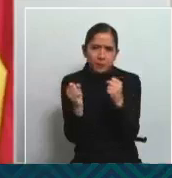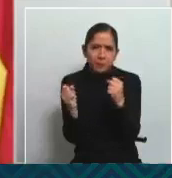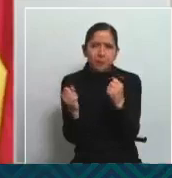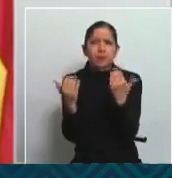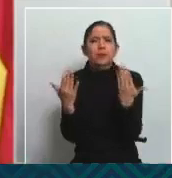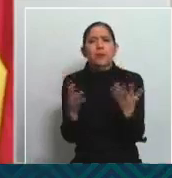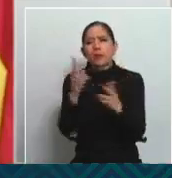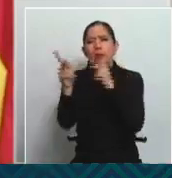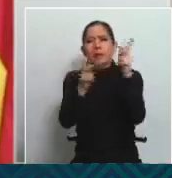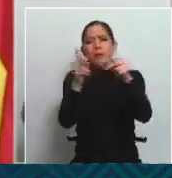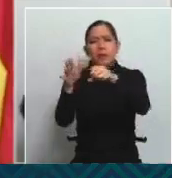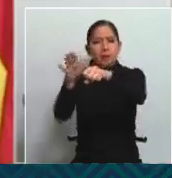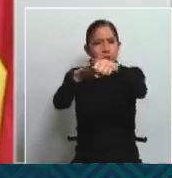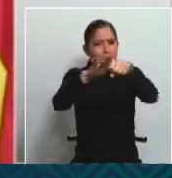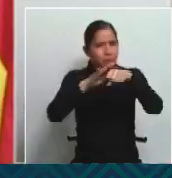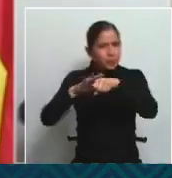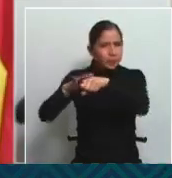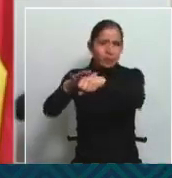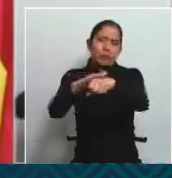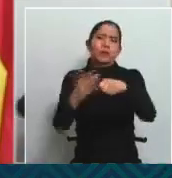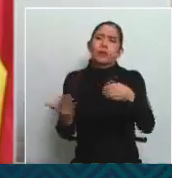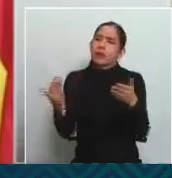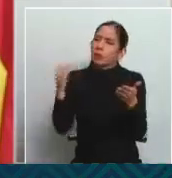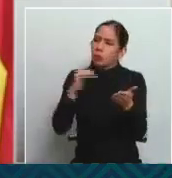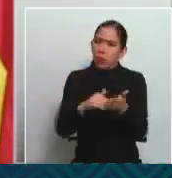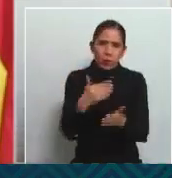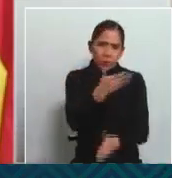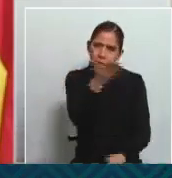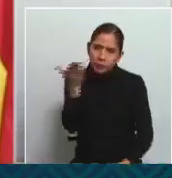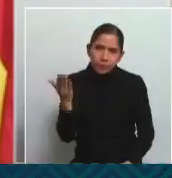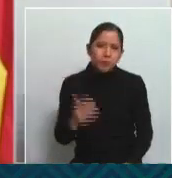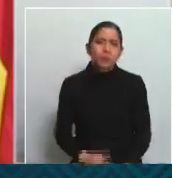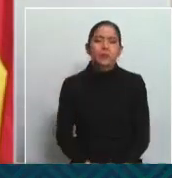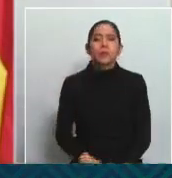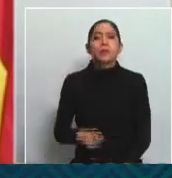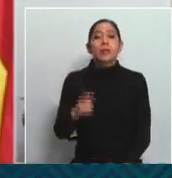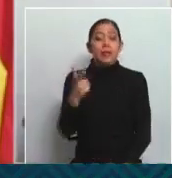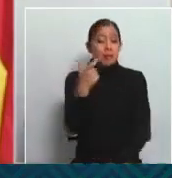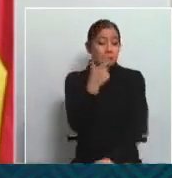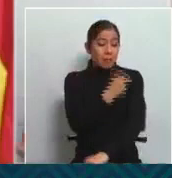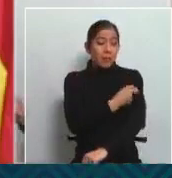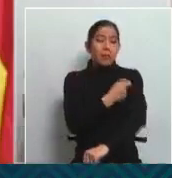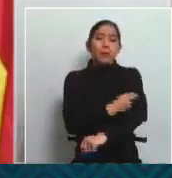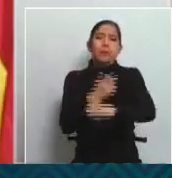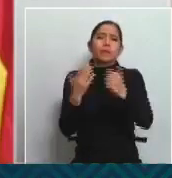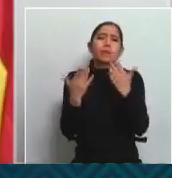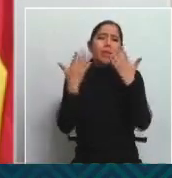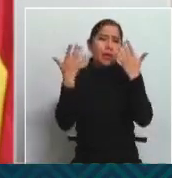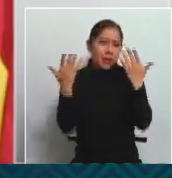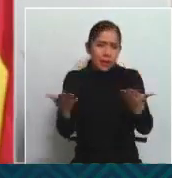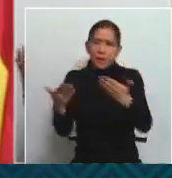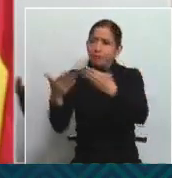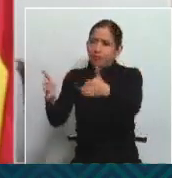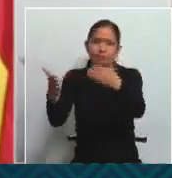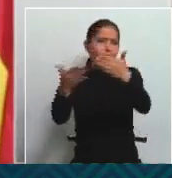hacemos nuevamente un llamado a la población boliviana. Las vacunas están